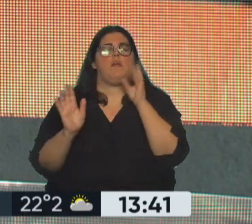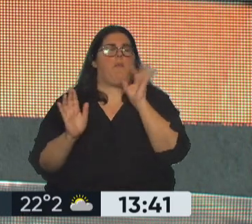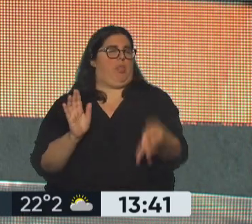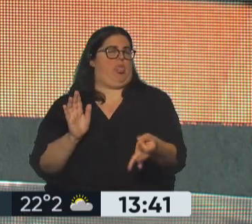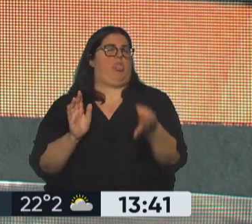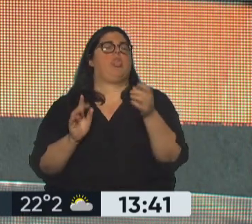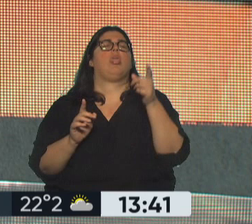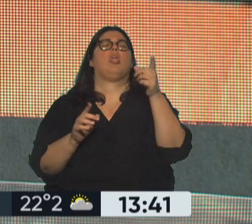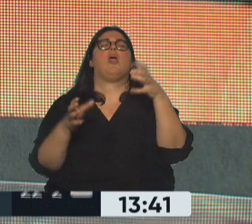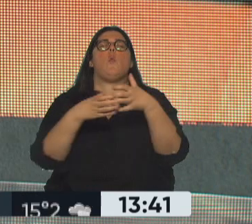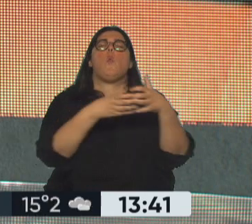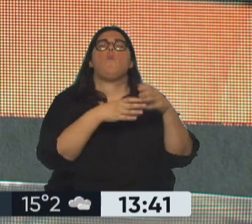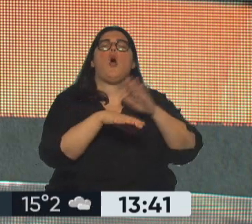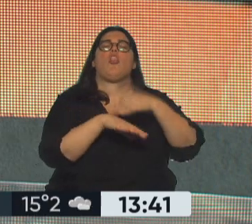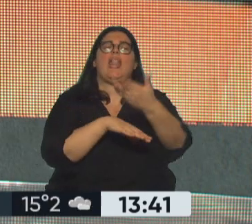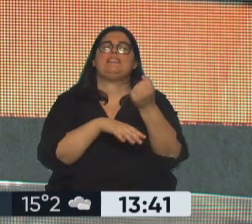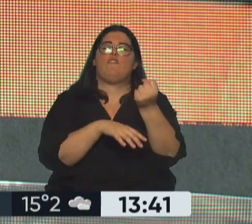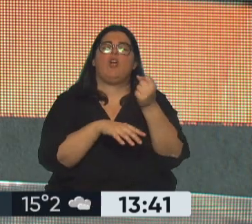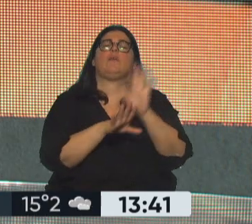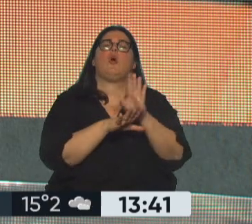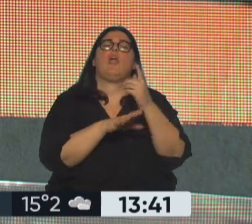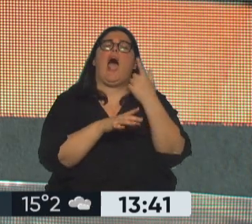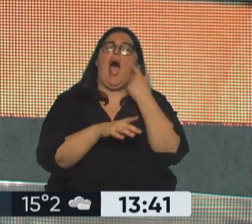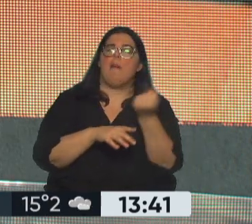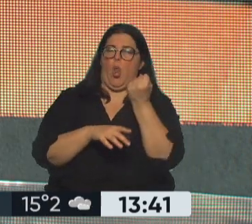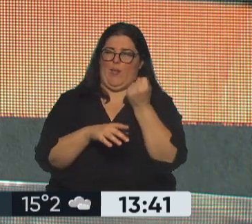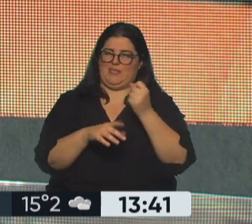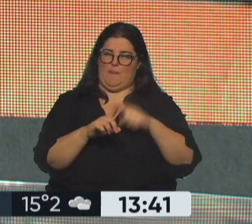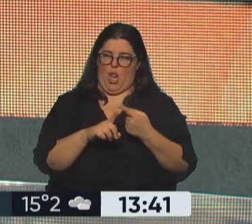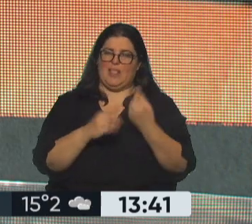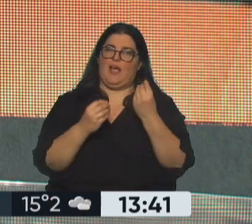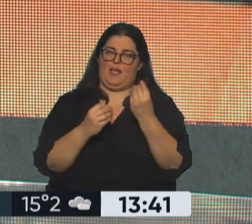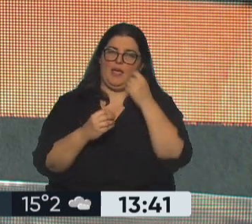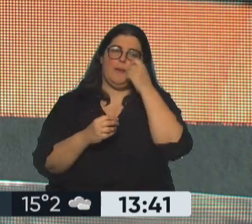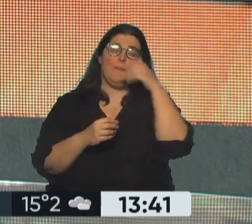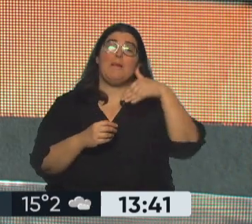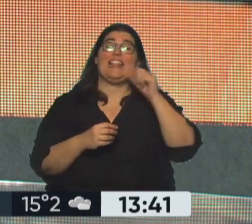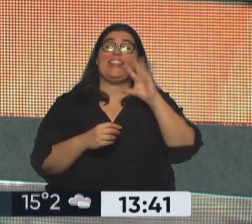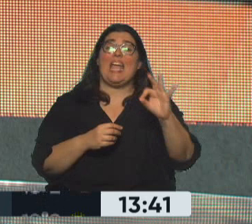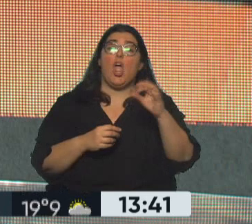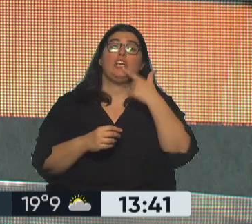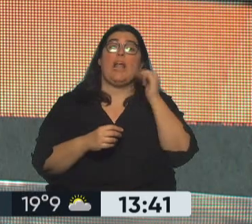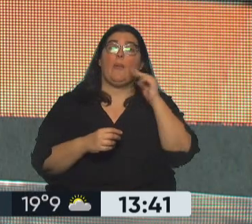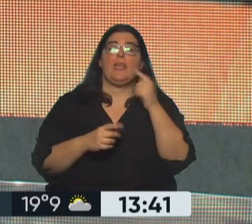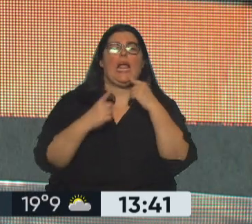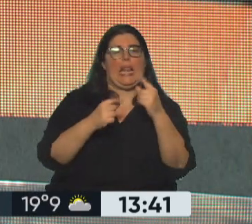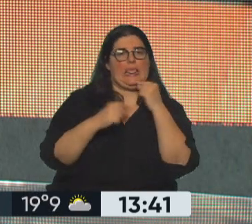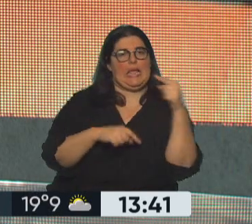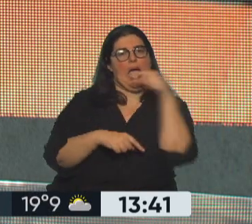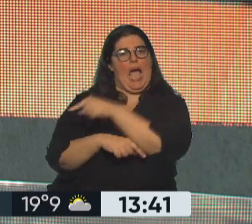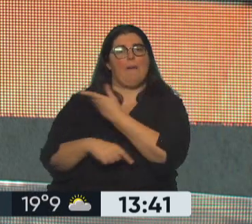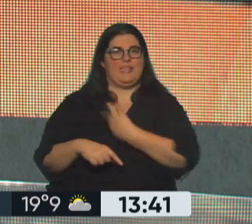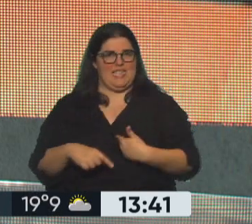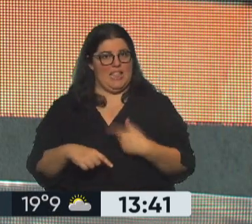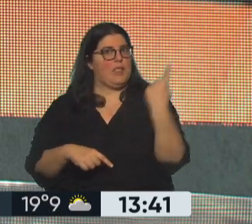por parte de las extremas derechas: durante esta misma semana, Matteo Salvini, quien está criticando por derecha a Meloni, se reunió con Marine